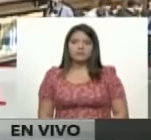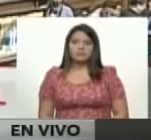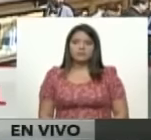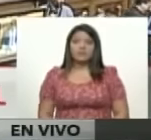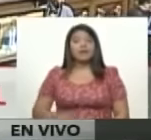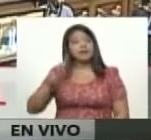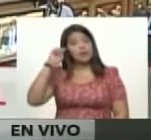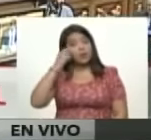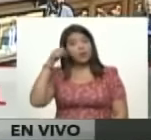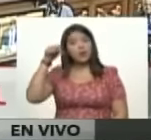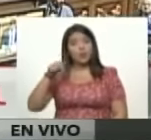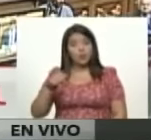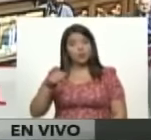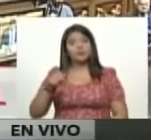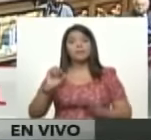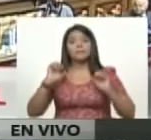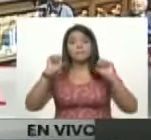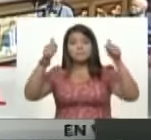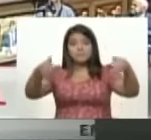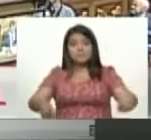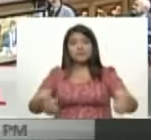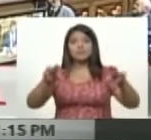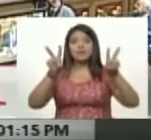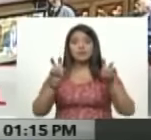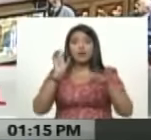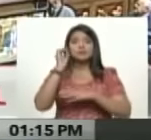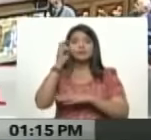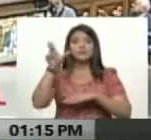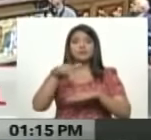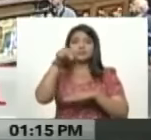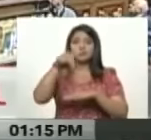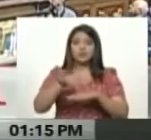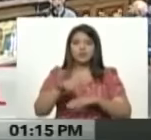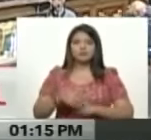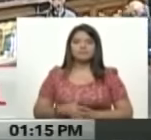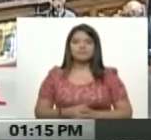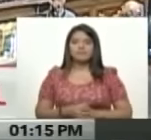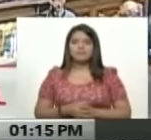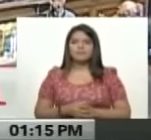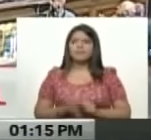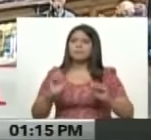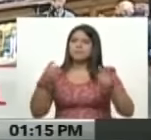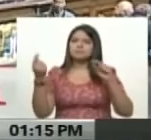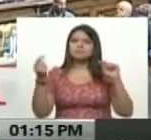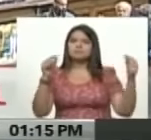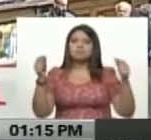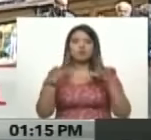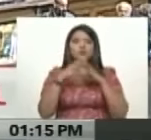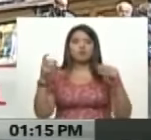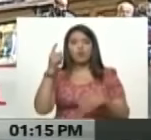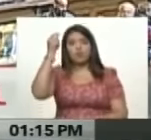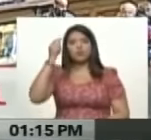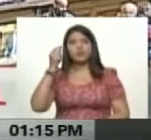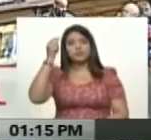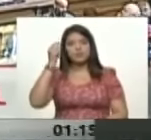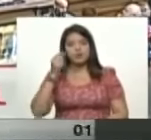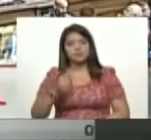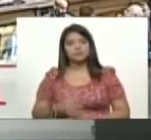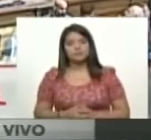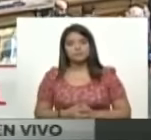Recordemos que a partir de hoy, cuando se instala esta nueva Asamblea Nacional, estarán sesionando los diputados y diputadas que